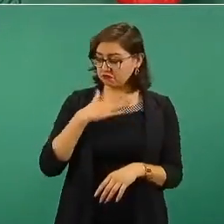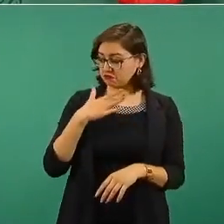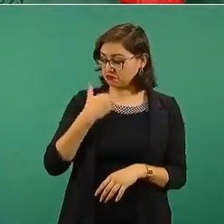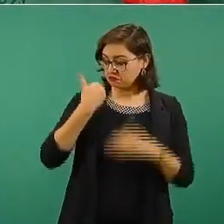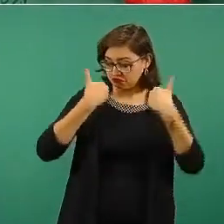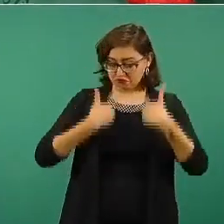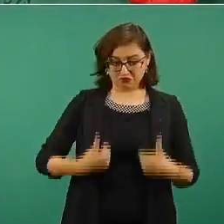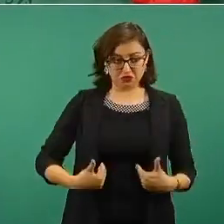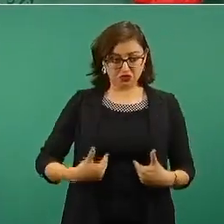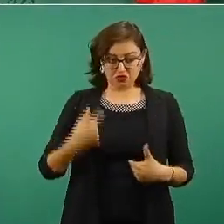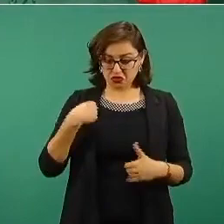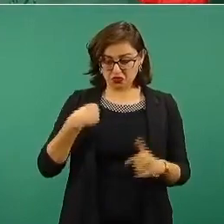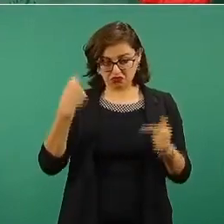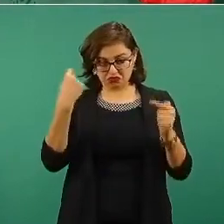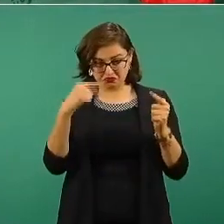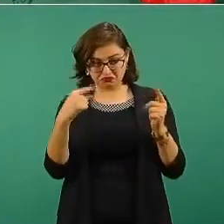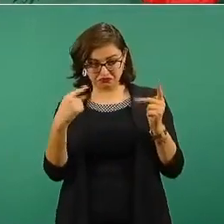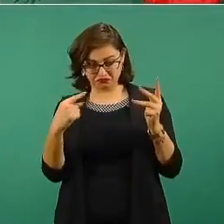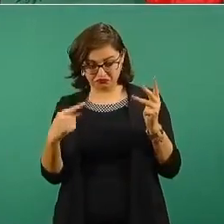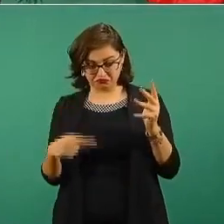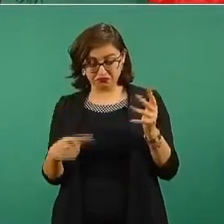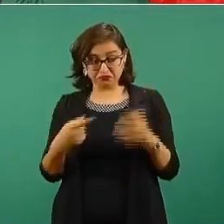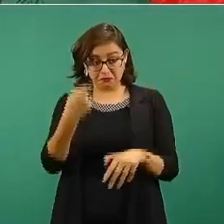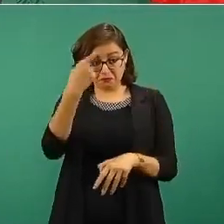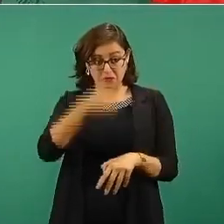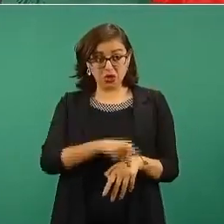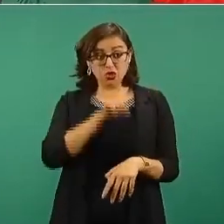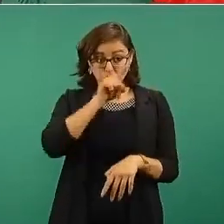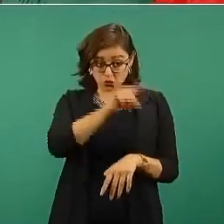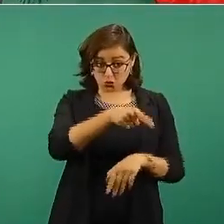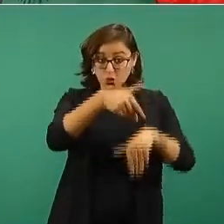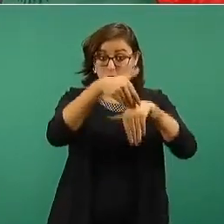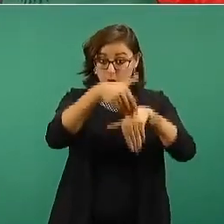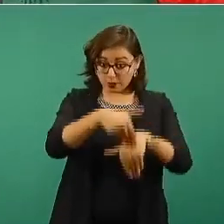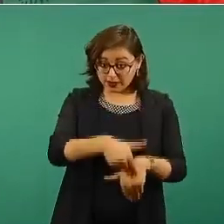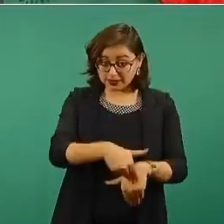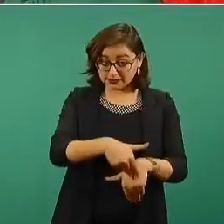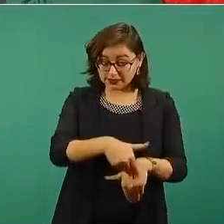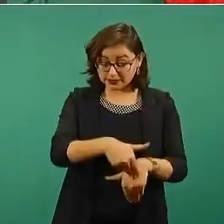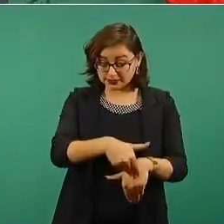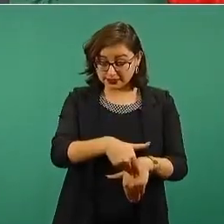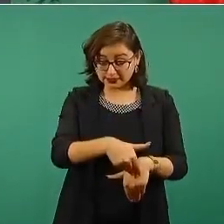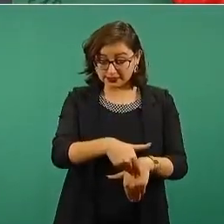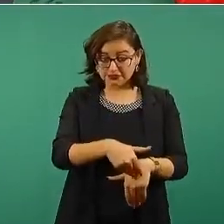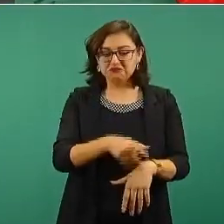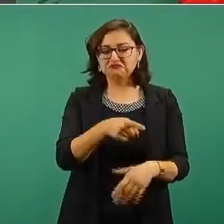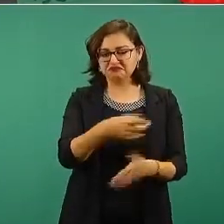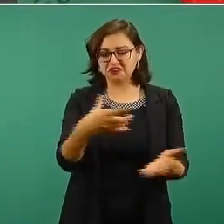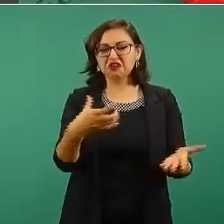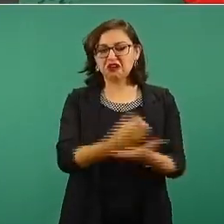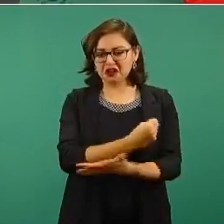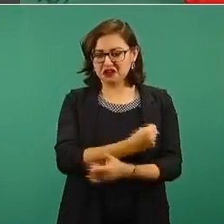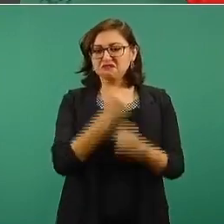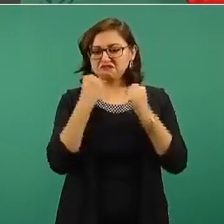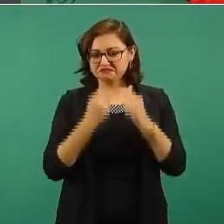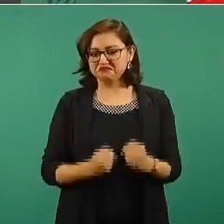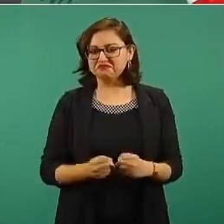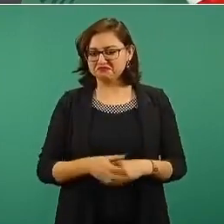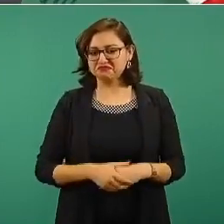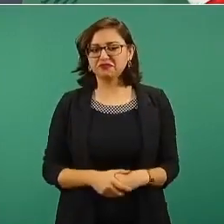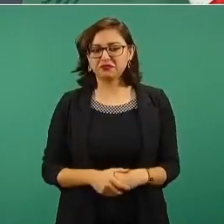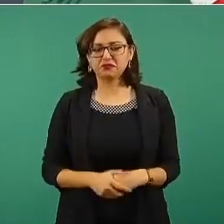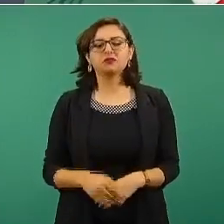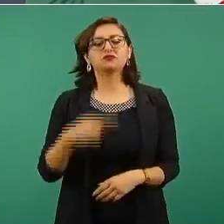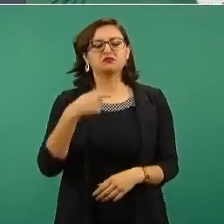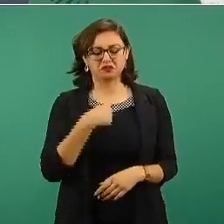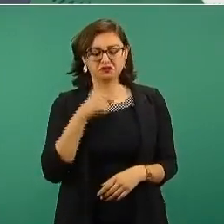te ordeno o lo que te sugiero, vas a ganar.